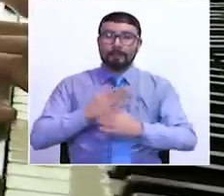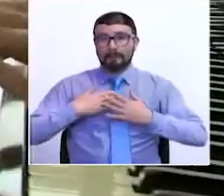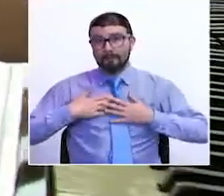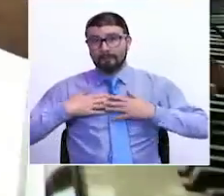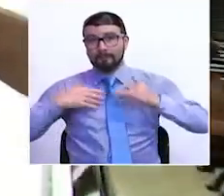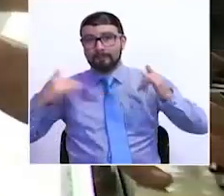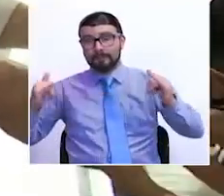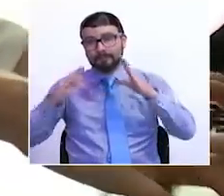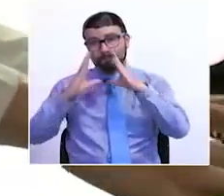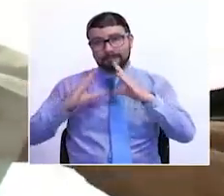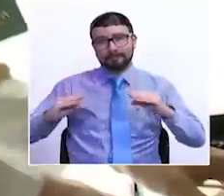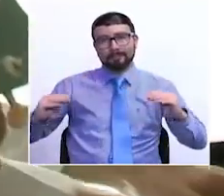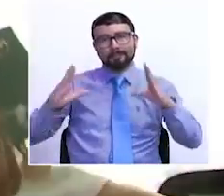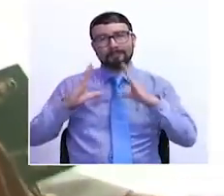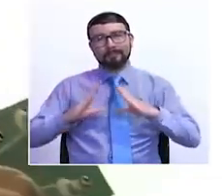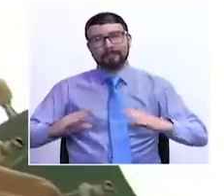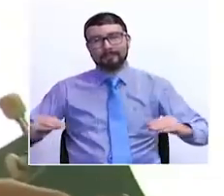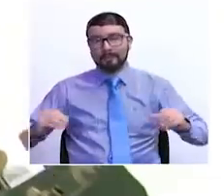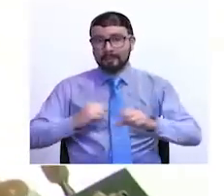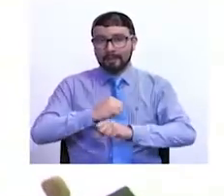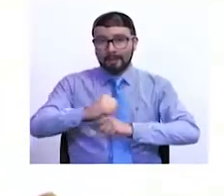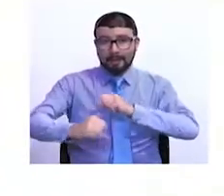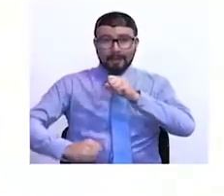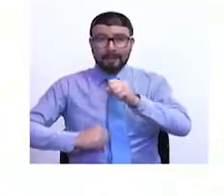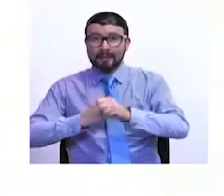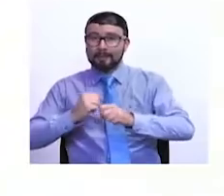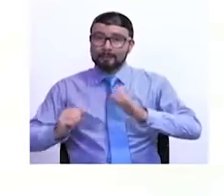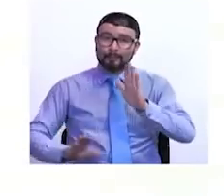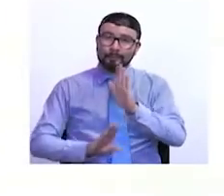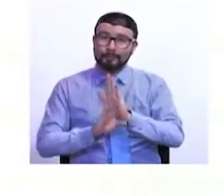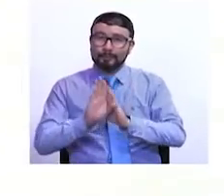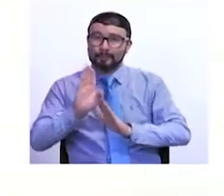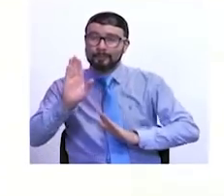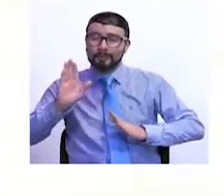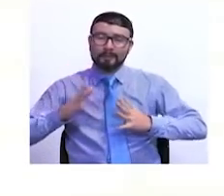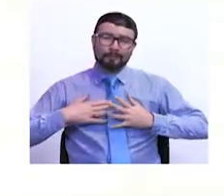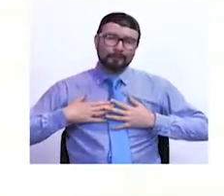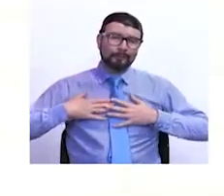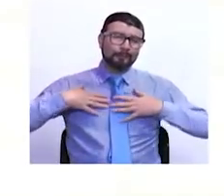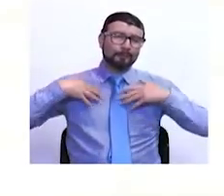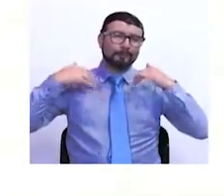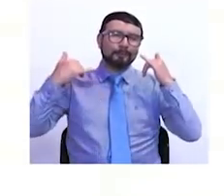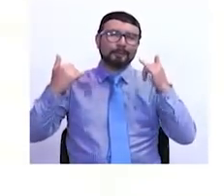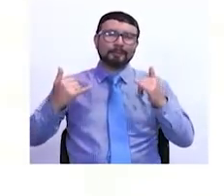Feliz Navidad, próspero año y felicidad.